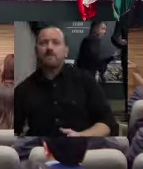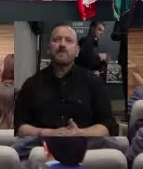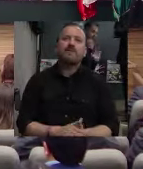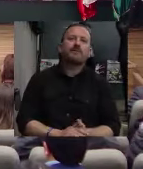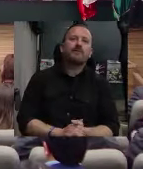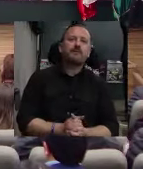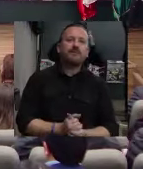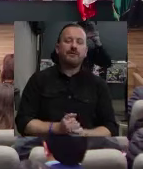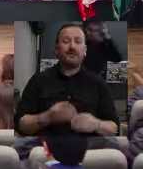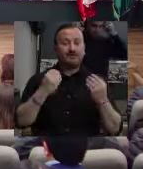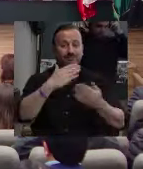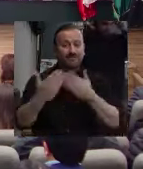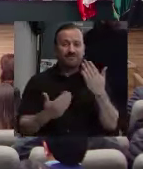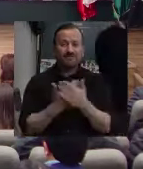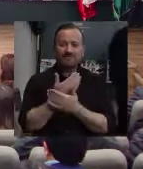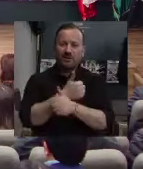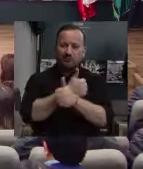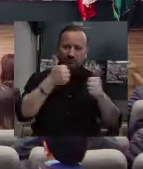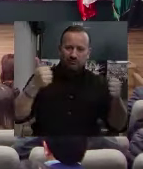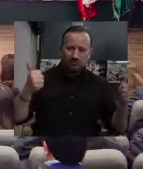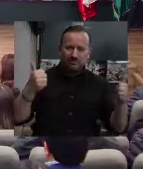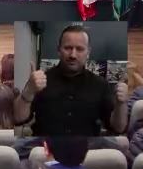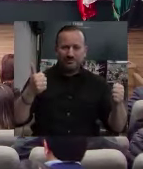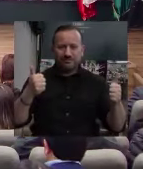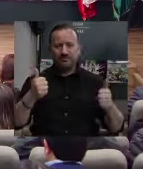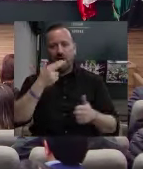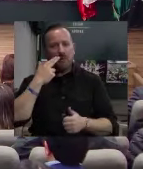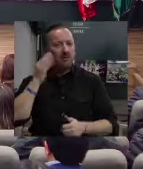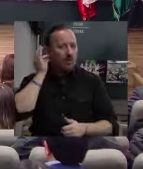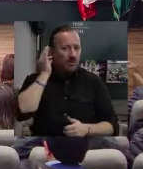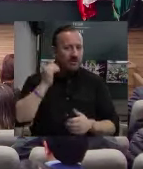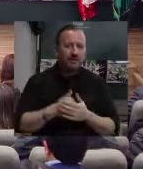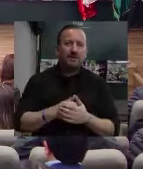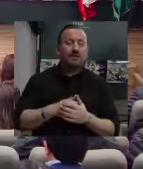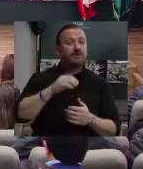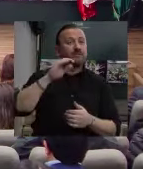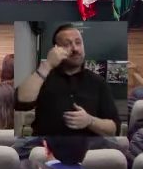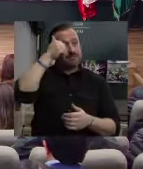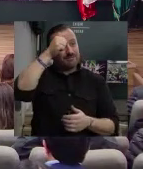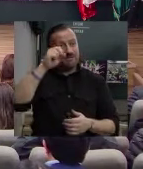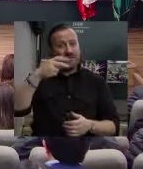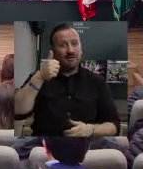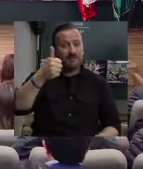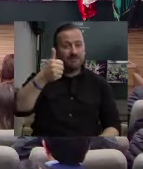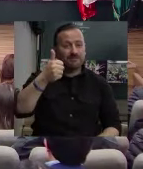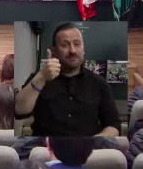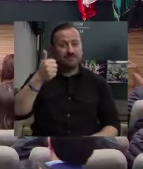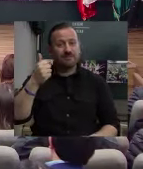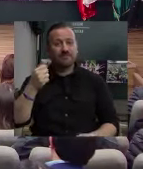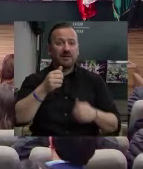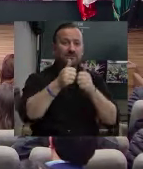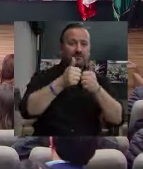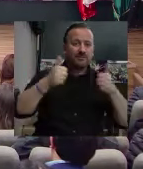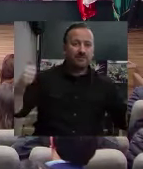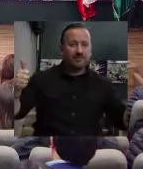aplauso Buenos días para todas para todos señor rector señor vicerrector directivas